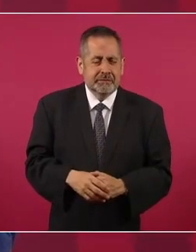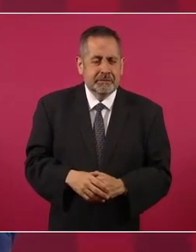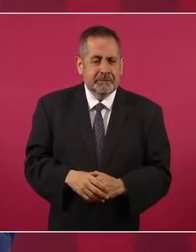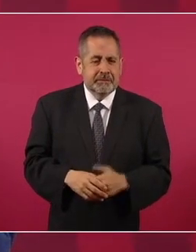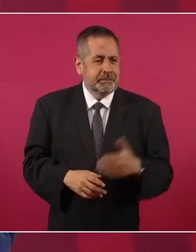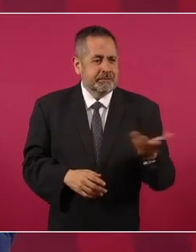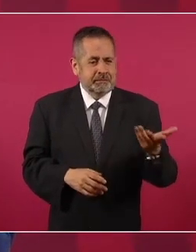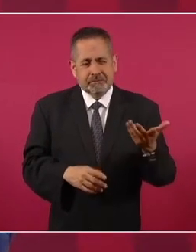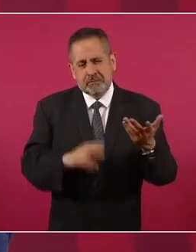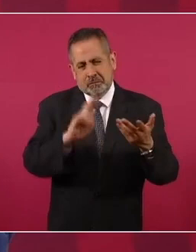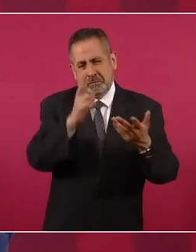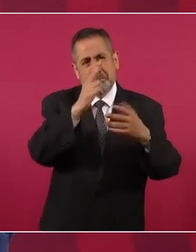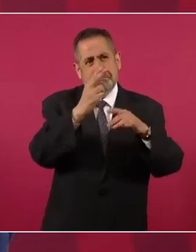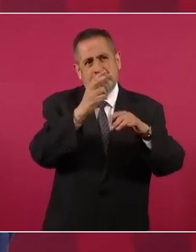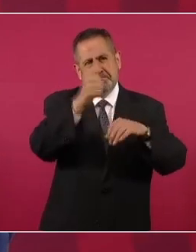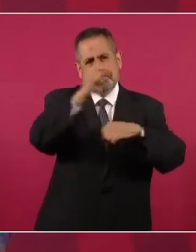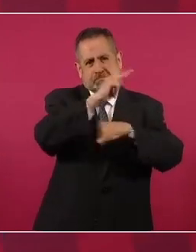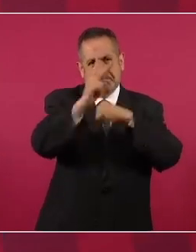del extranjero.